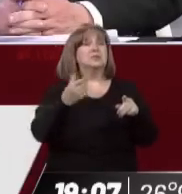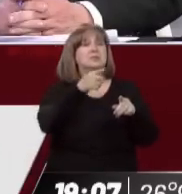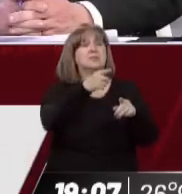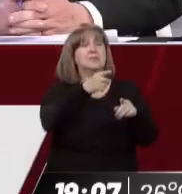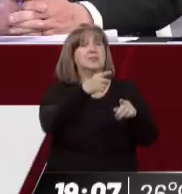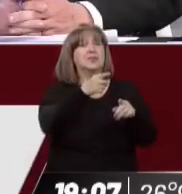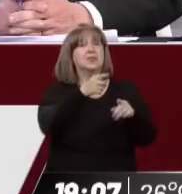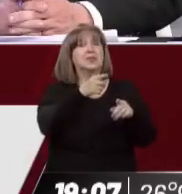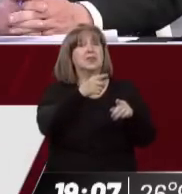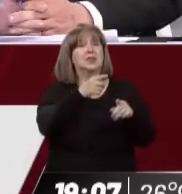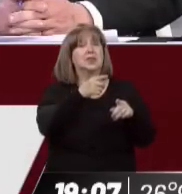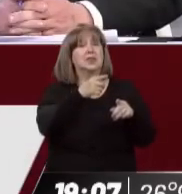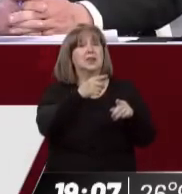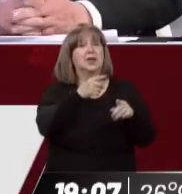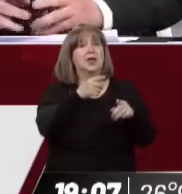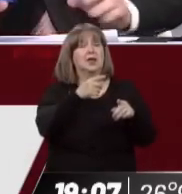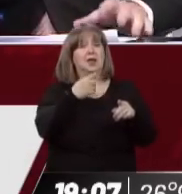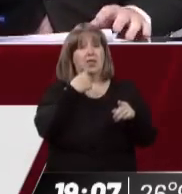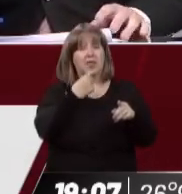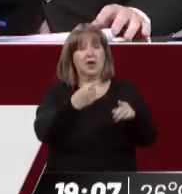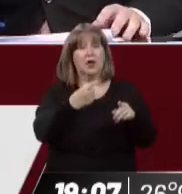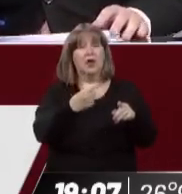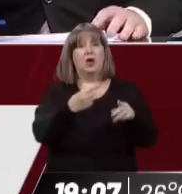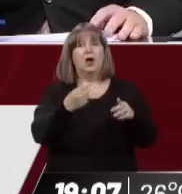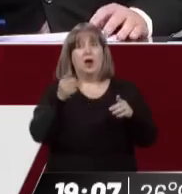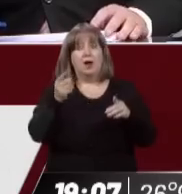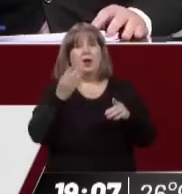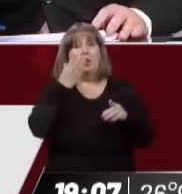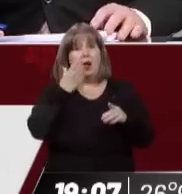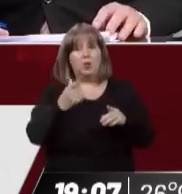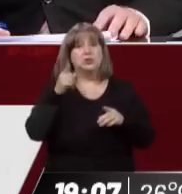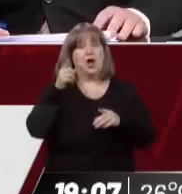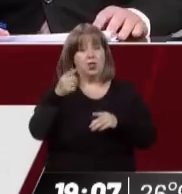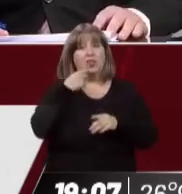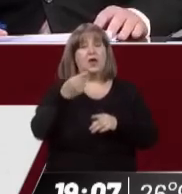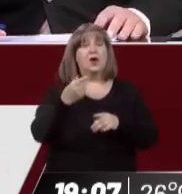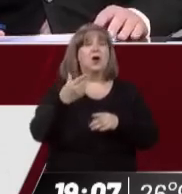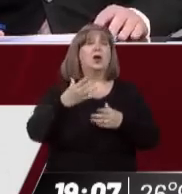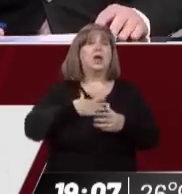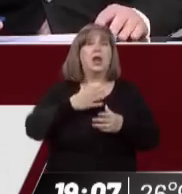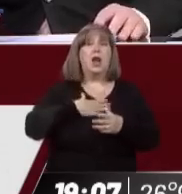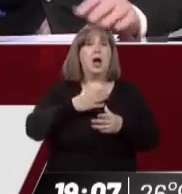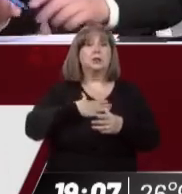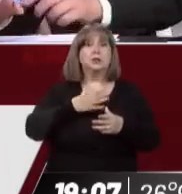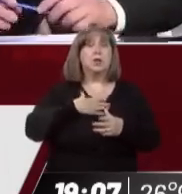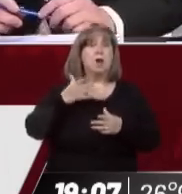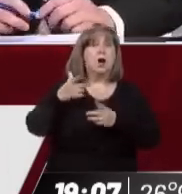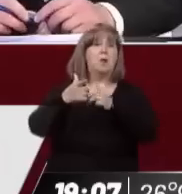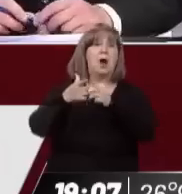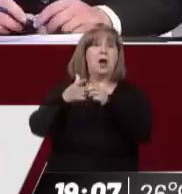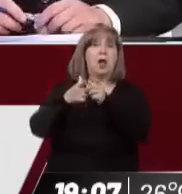la verdad es que estaban bastante desafortunadas se había dicho que le hubiera gustado que saliera la bala exactamente bien salgado